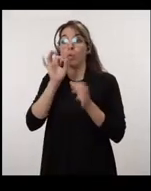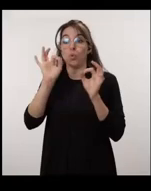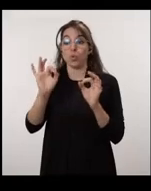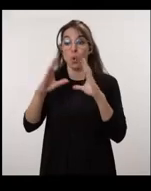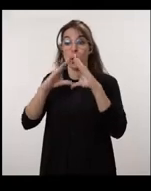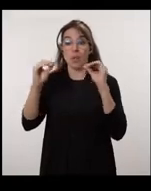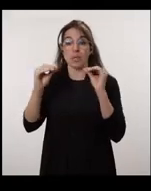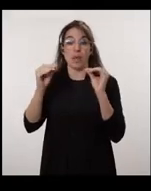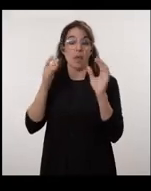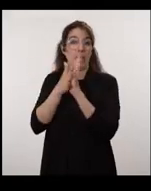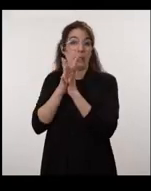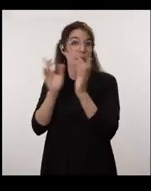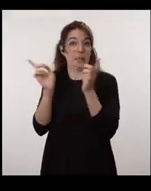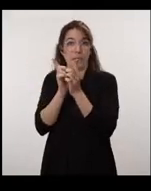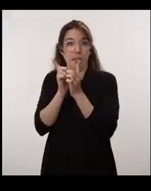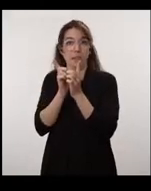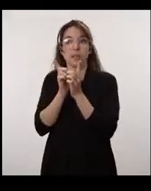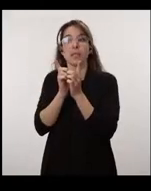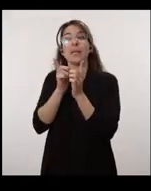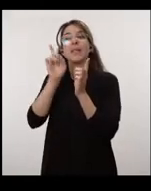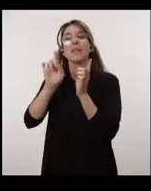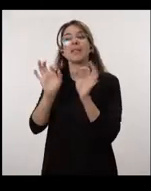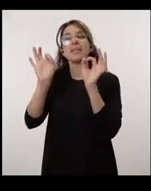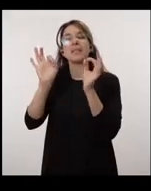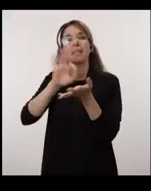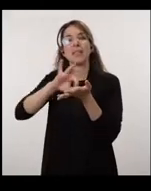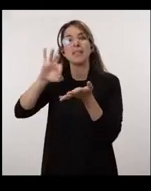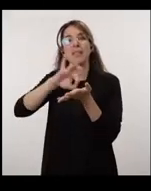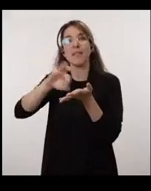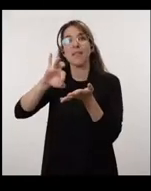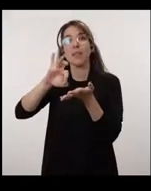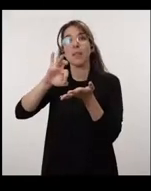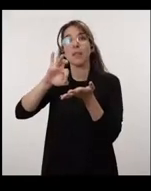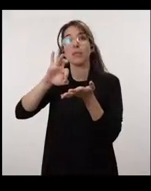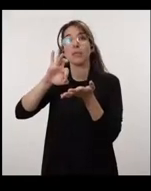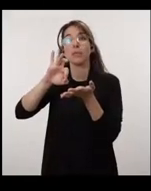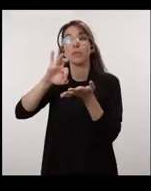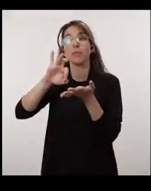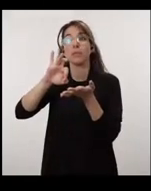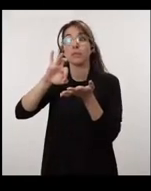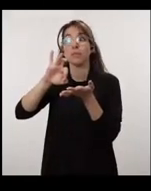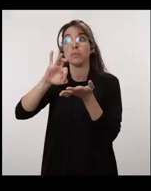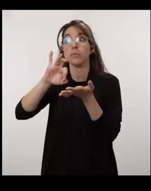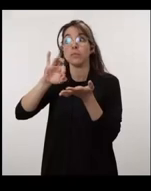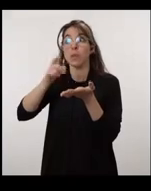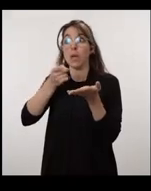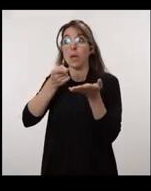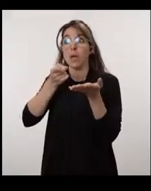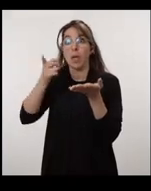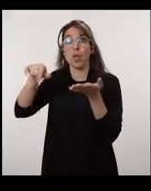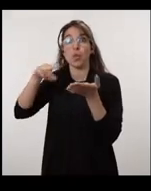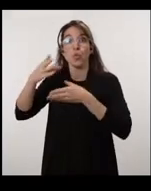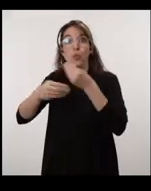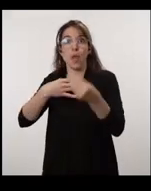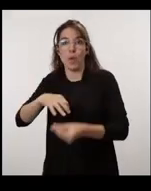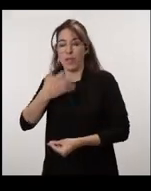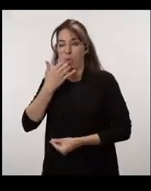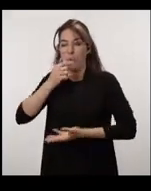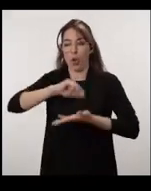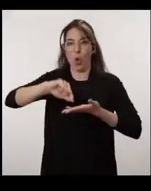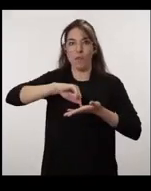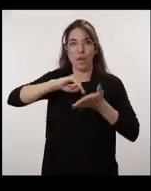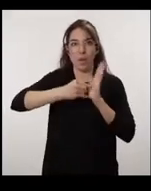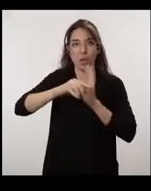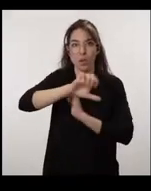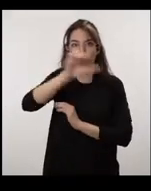sobre la universidad y especialmente sobre los servicios de que se ponen a disposición para los investigadores como la oficina de proyectos